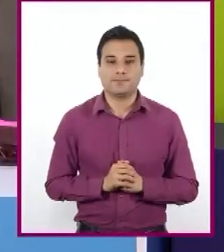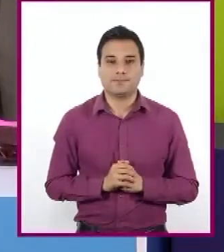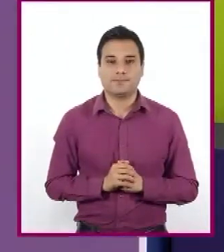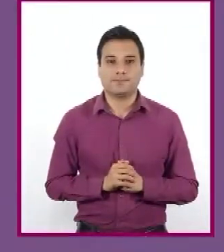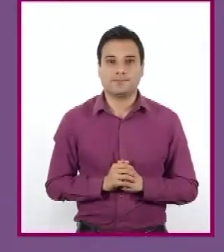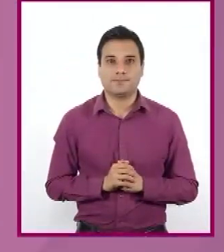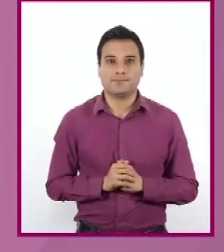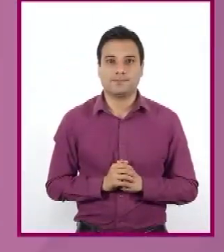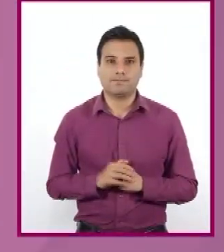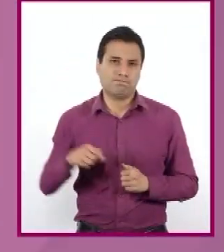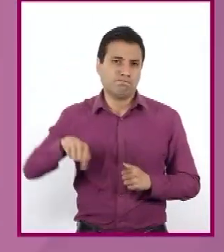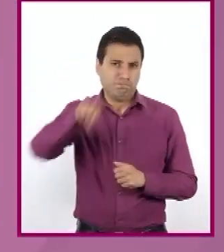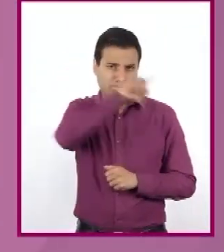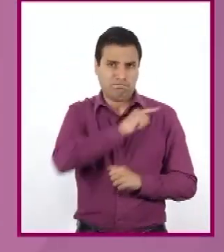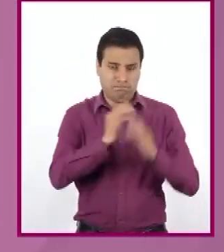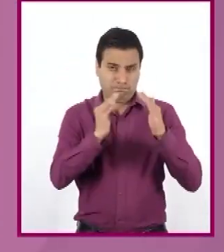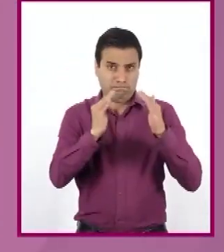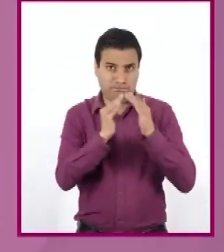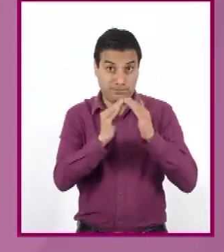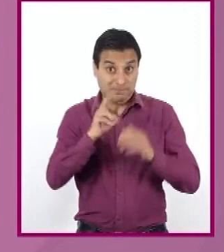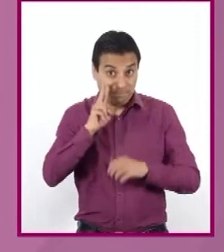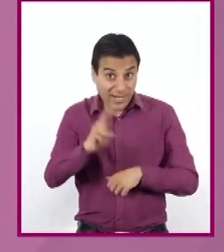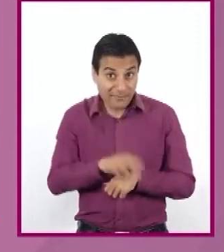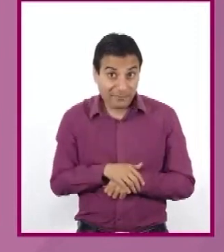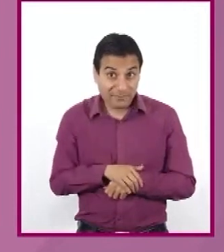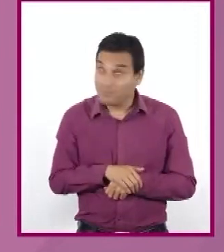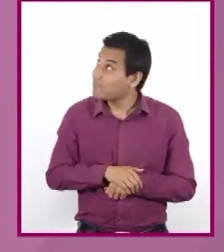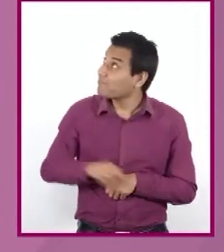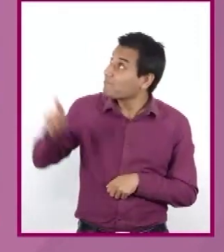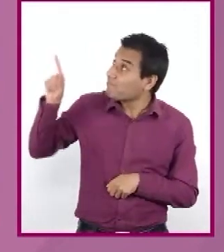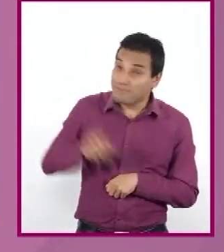Ustedes en casa pueden apreciar cómo se observa el polen.